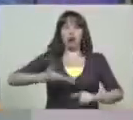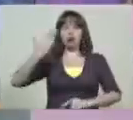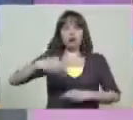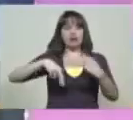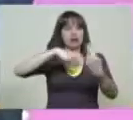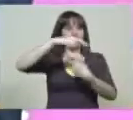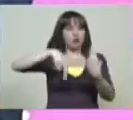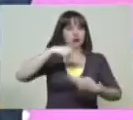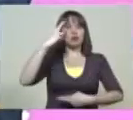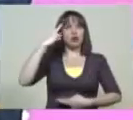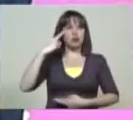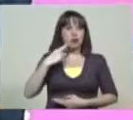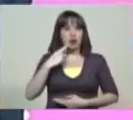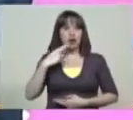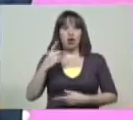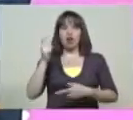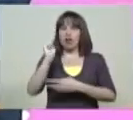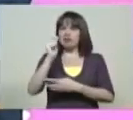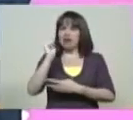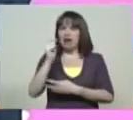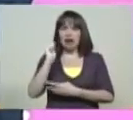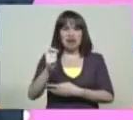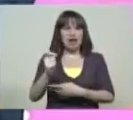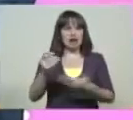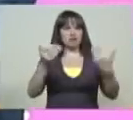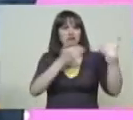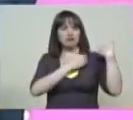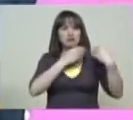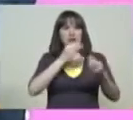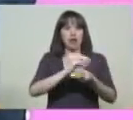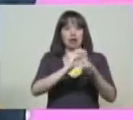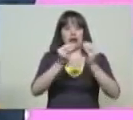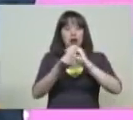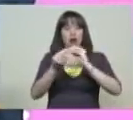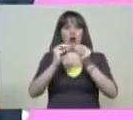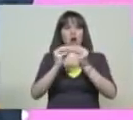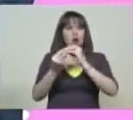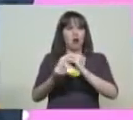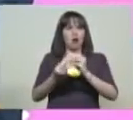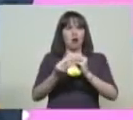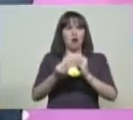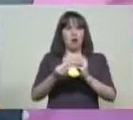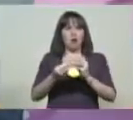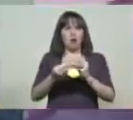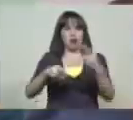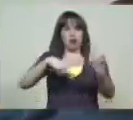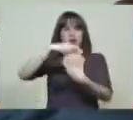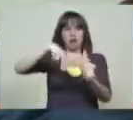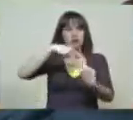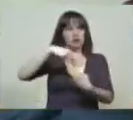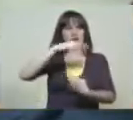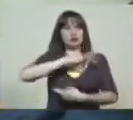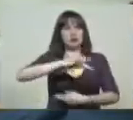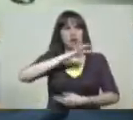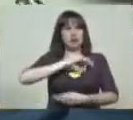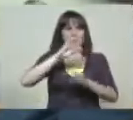bolivariana, las tareas de la revolución bolivariana para la transición al socialismo, el modelo de desarrollo